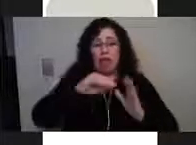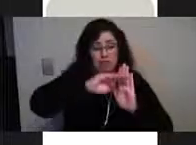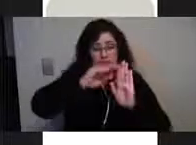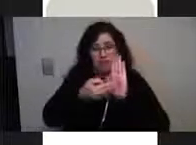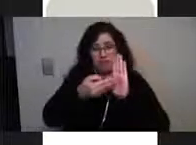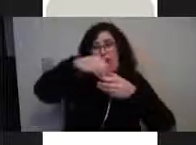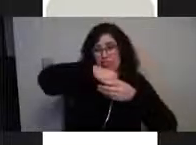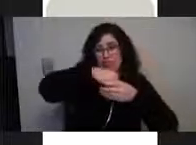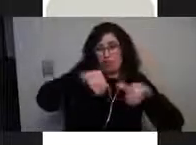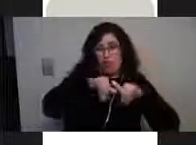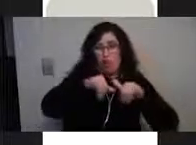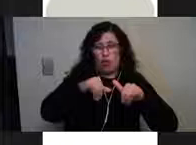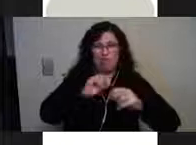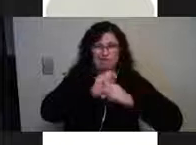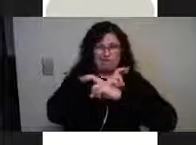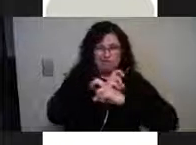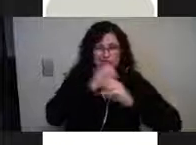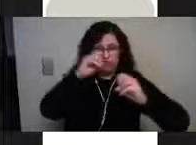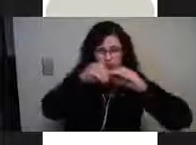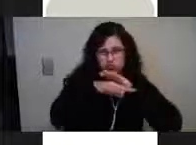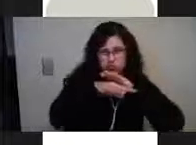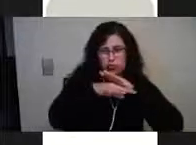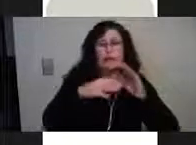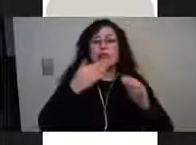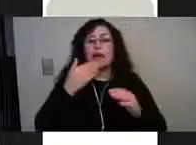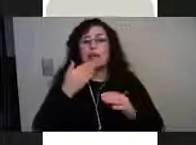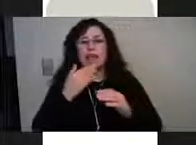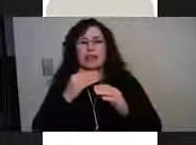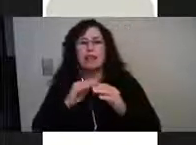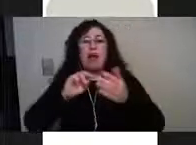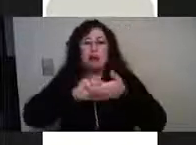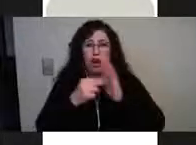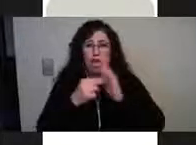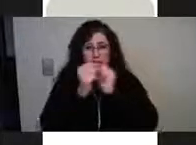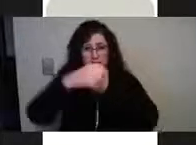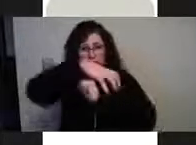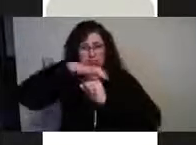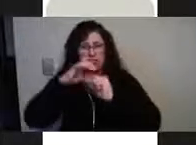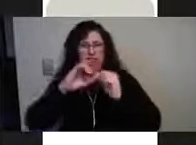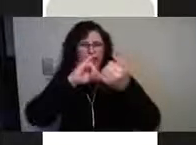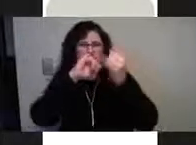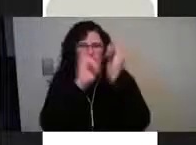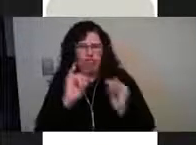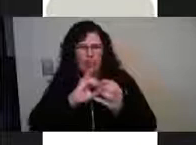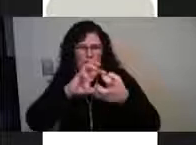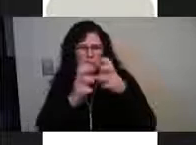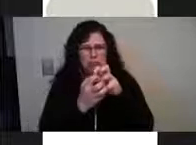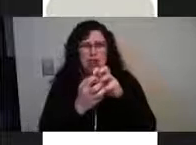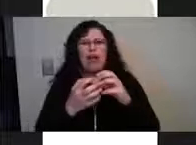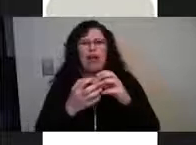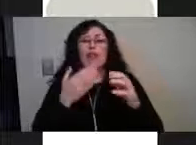nivel del sistema nervioso central, ¿ya? Malformaciones cerebrales y congénitas, etiologías diversas, ¿cierto?